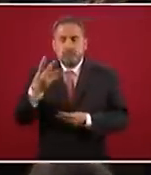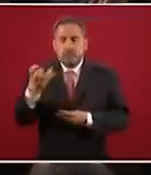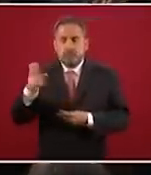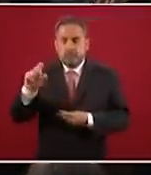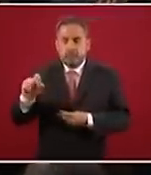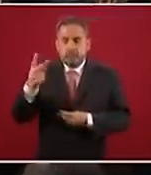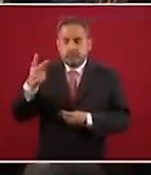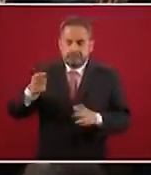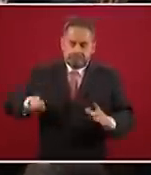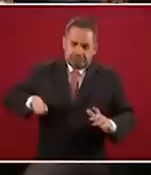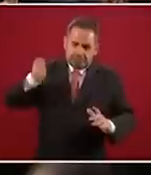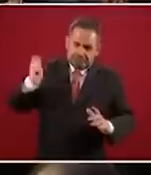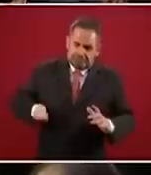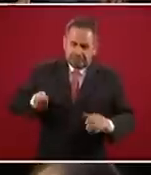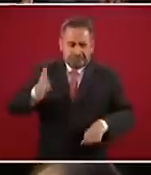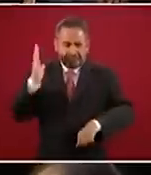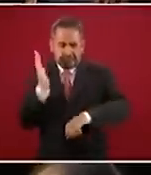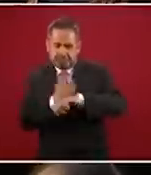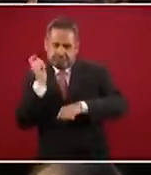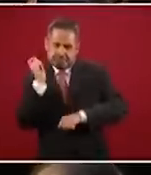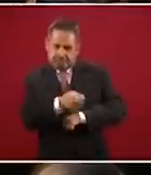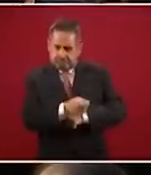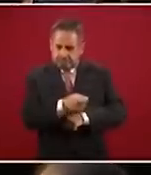422 sentencias condenatorias,